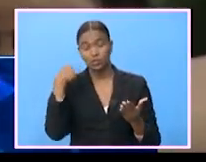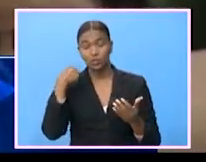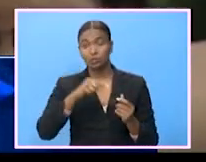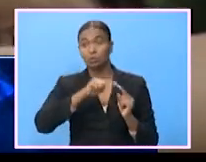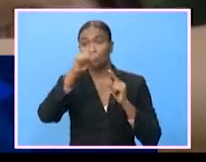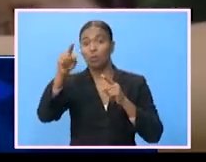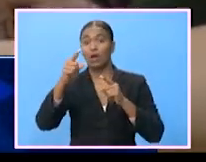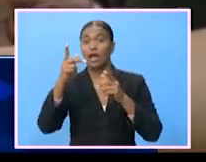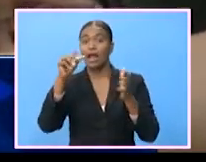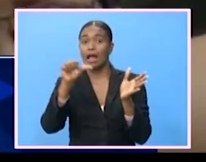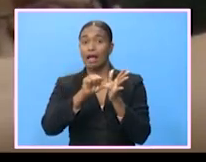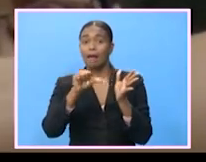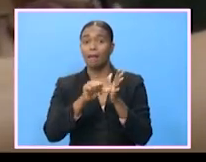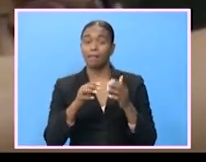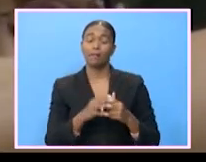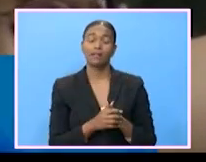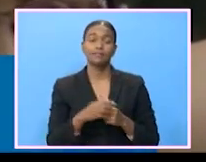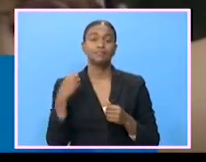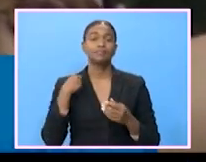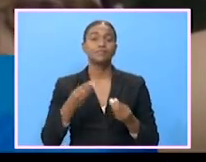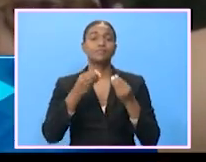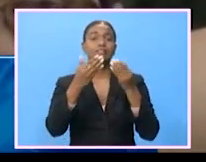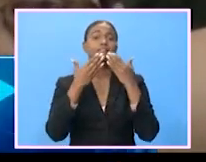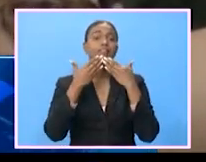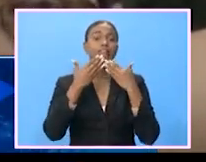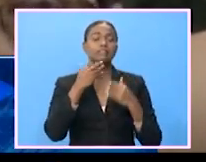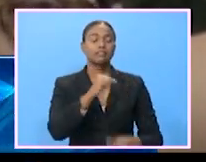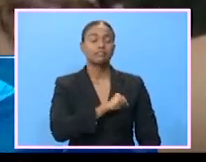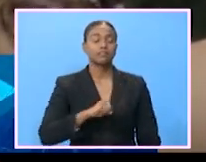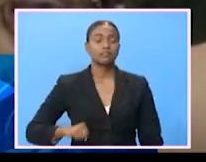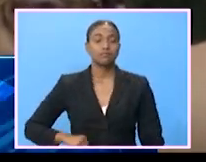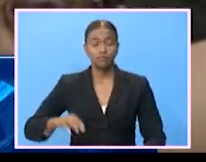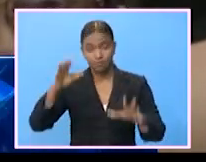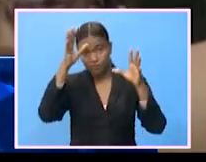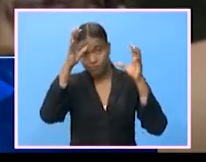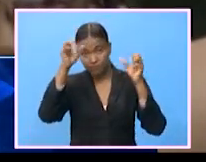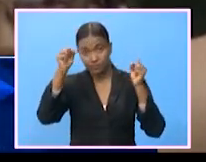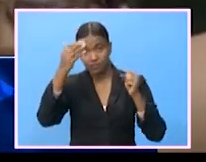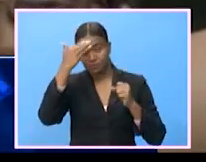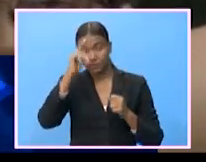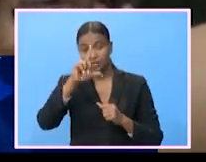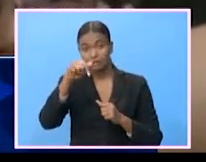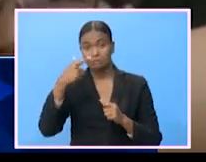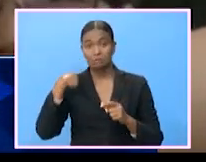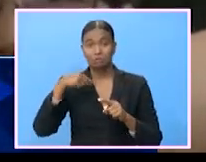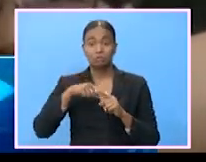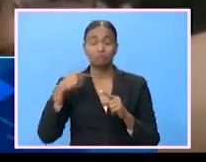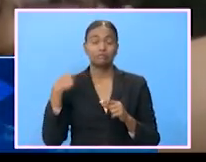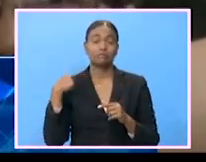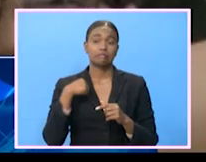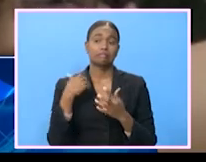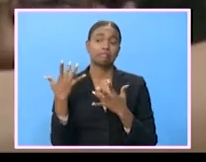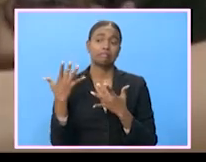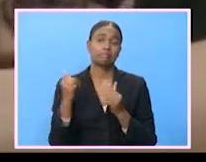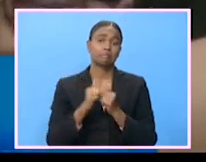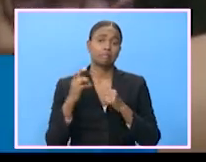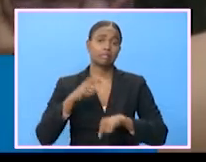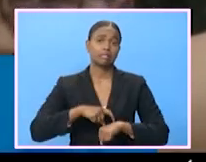ciudad. Dándole las gracias al señor presidente porque después de nosotros esperar tanto tiempo